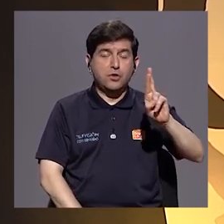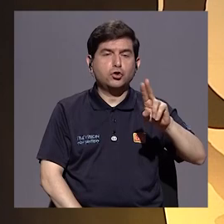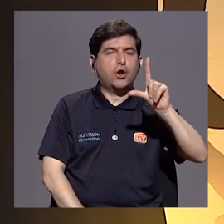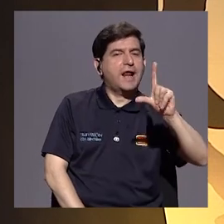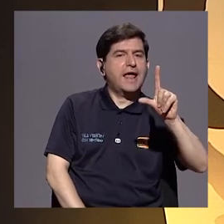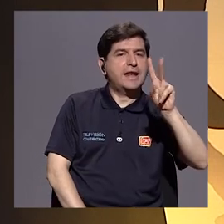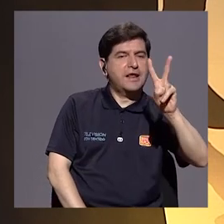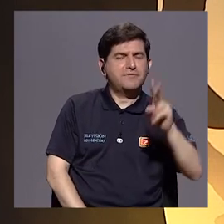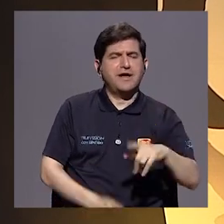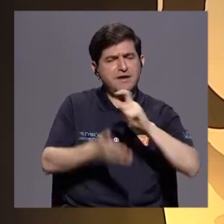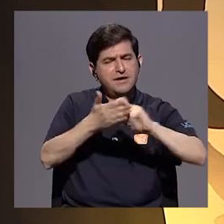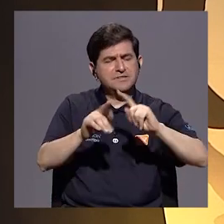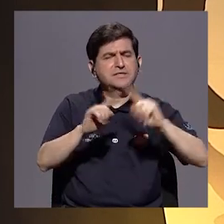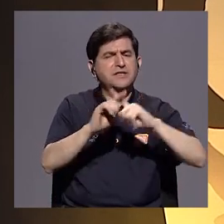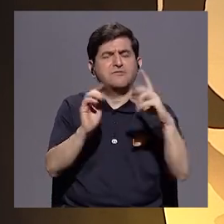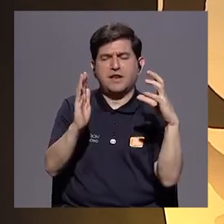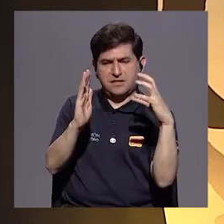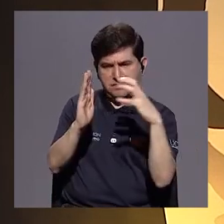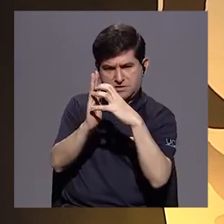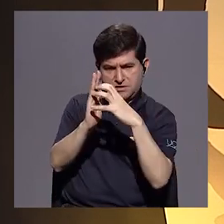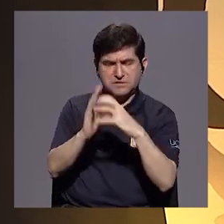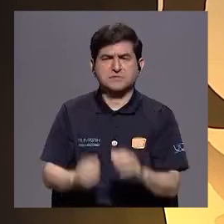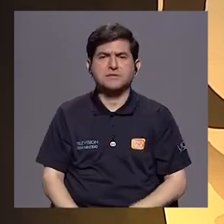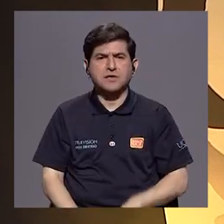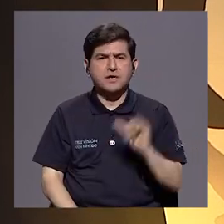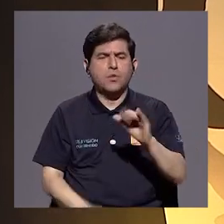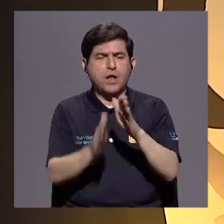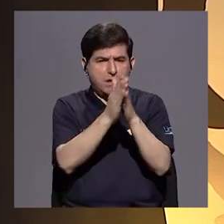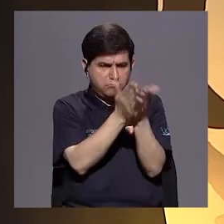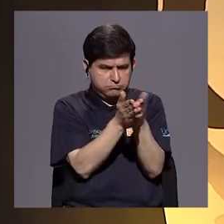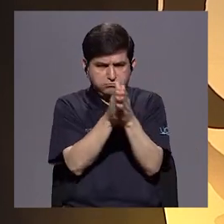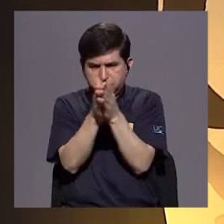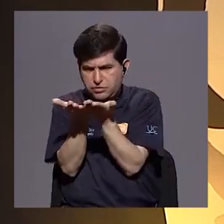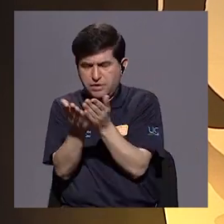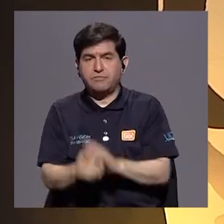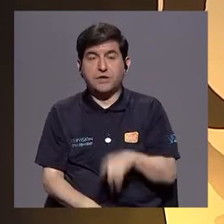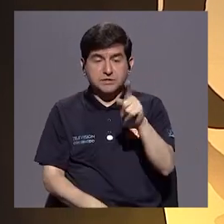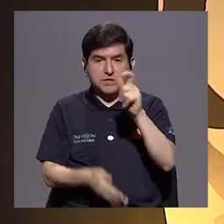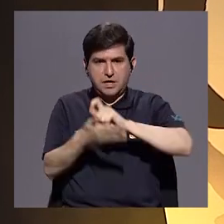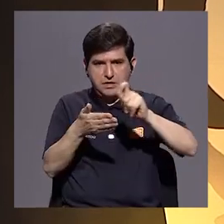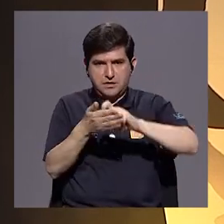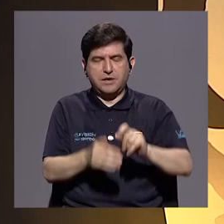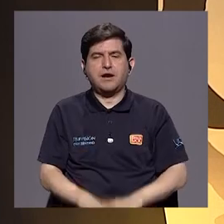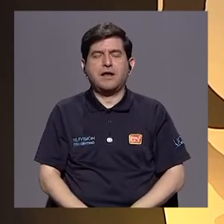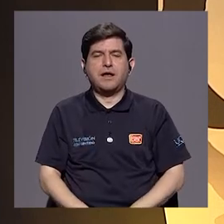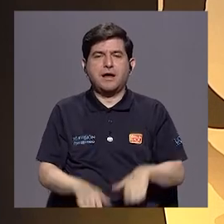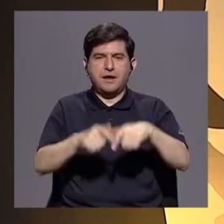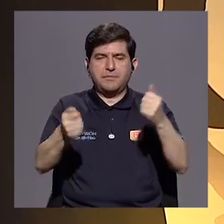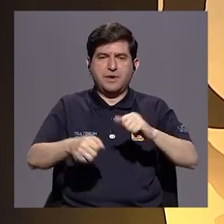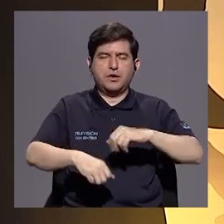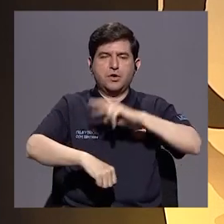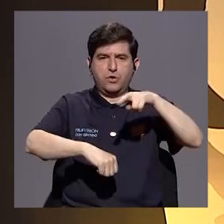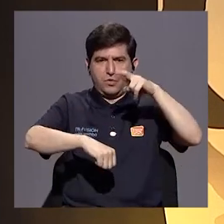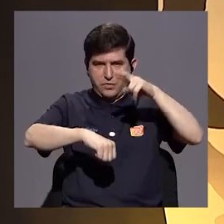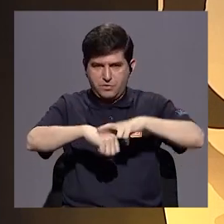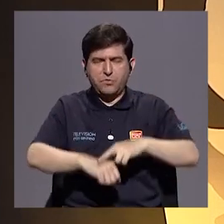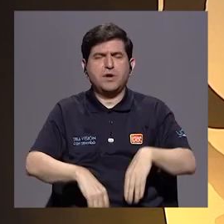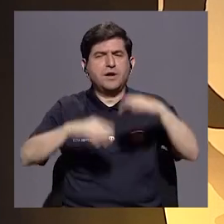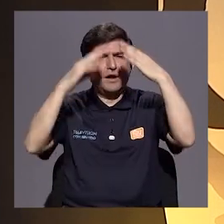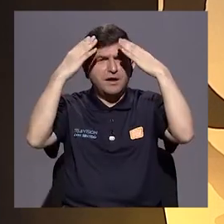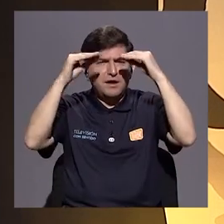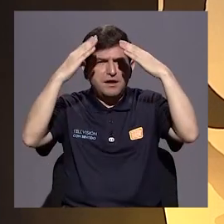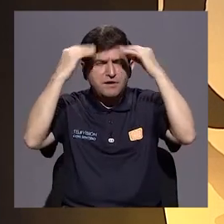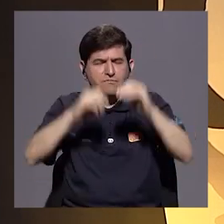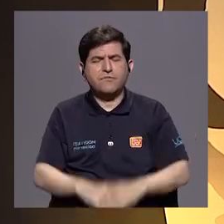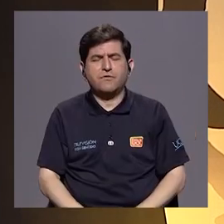ha escrito una serie de artículos una serie de libros es columnista de la república y estaba leyendo un